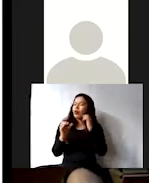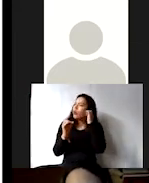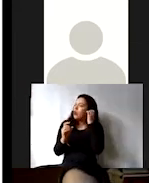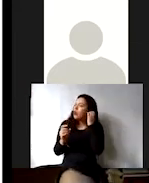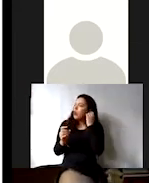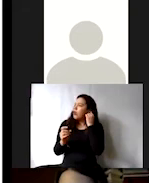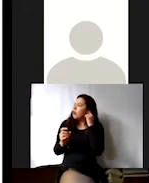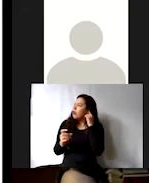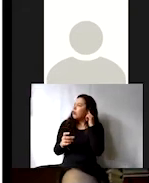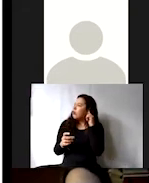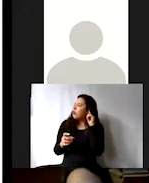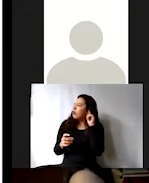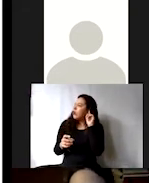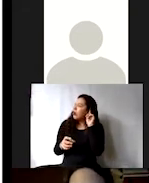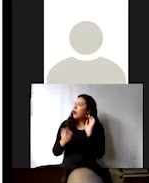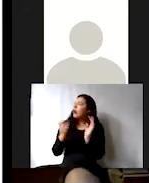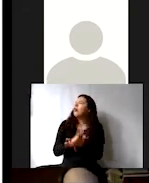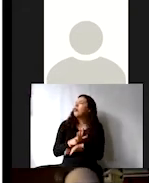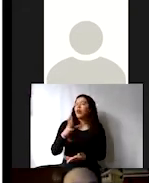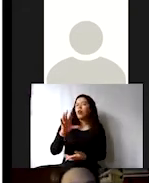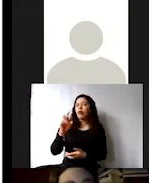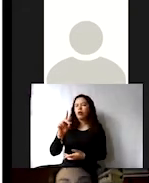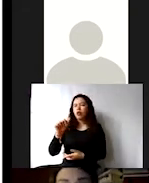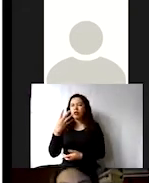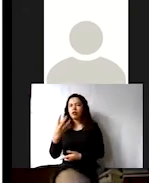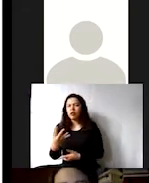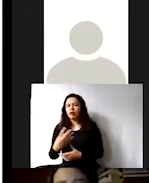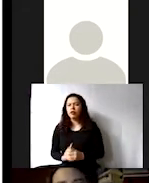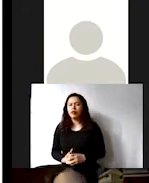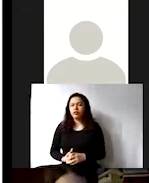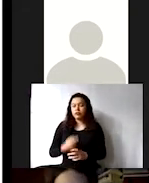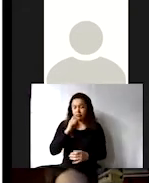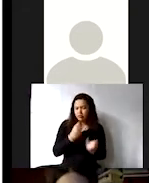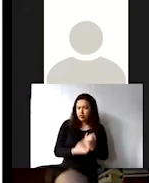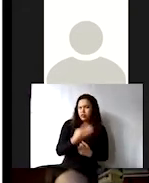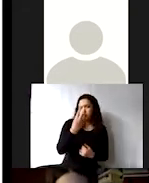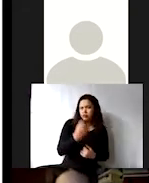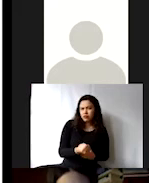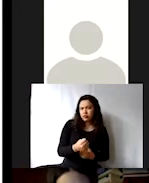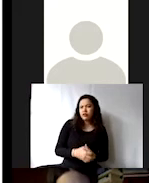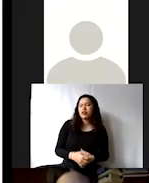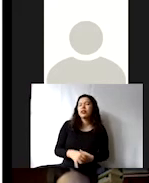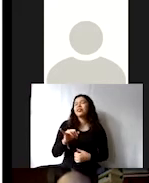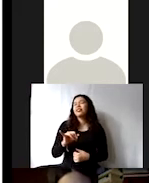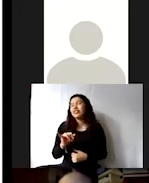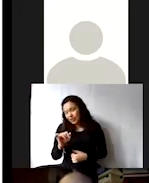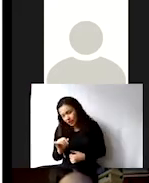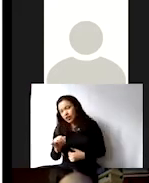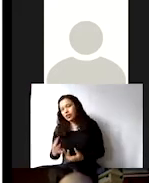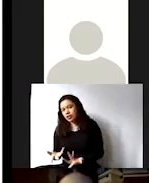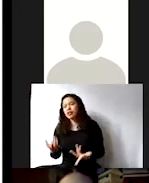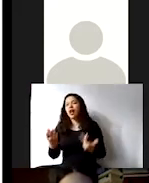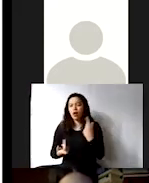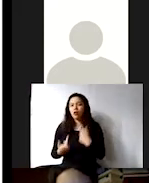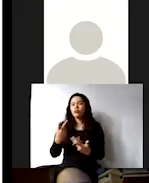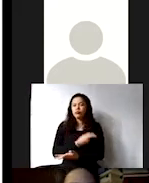el ODS Sí, son 4, varios. también La el cosa, ODS 9. ¿sí? De ahí, o sea, sí, en ciertos